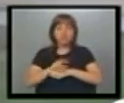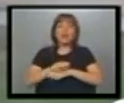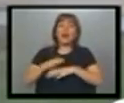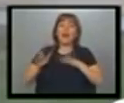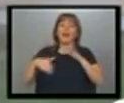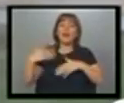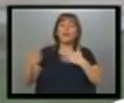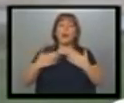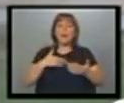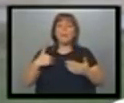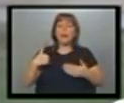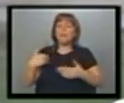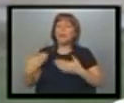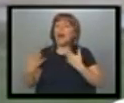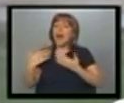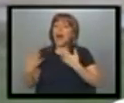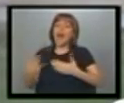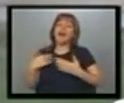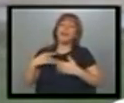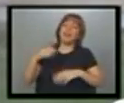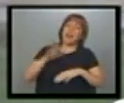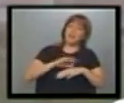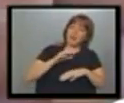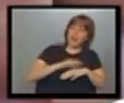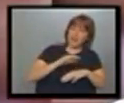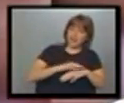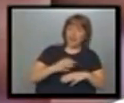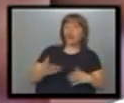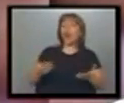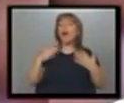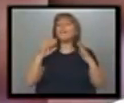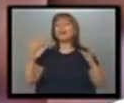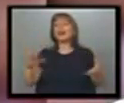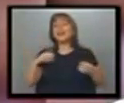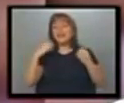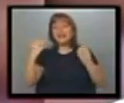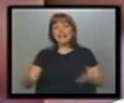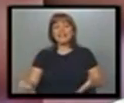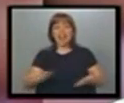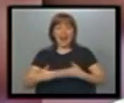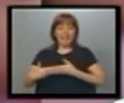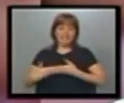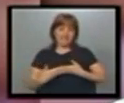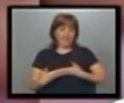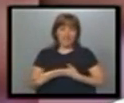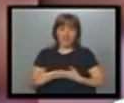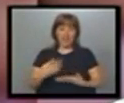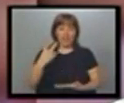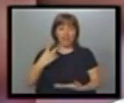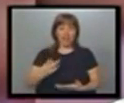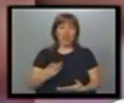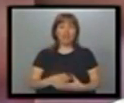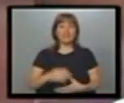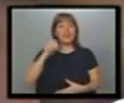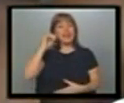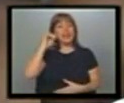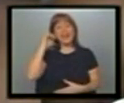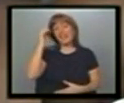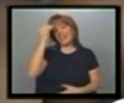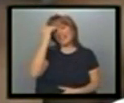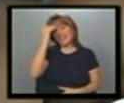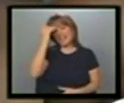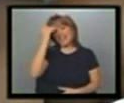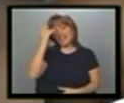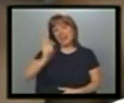dialogar con ellos, con los médicos, con los papás, y fundamentalmente ver cómo se encuentran estas dos nenas de 15 meses, Luciana y